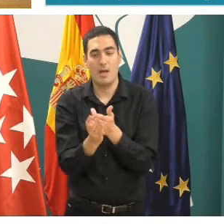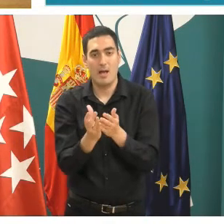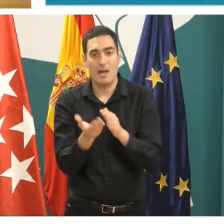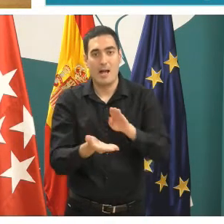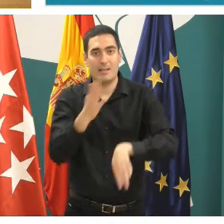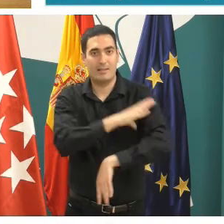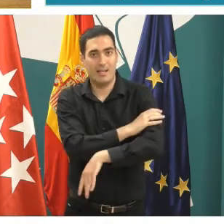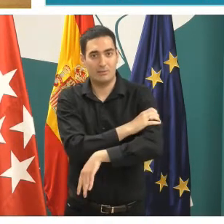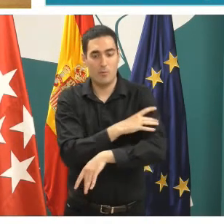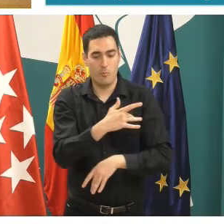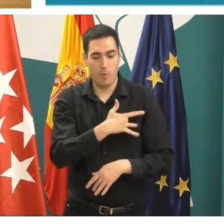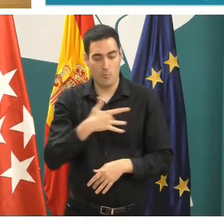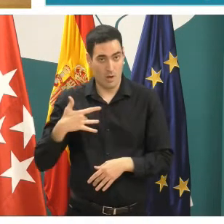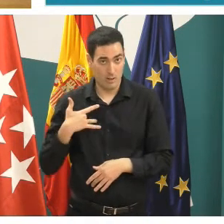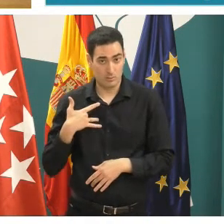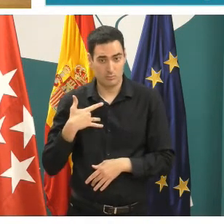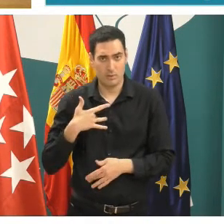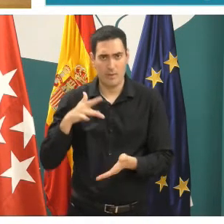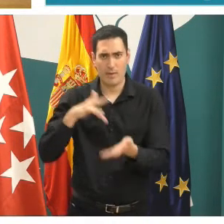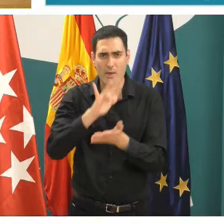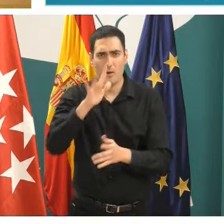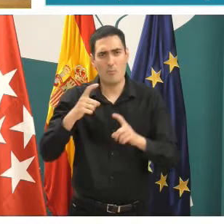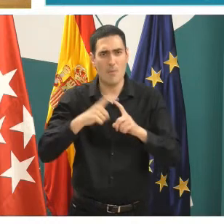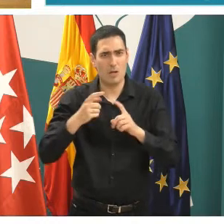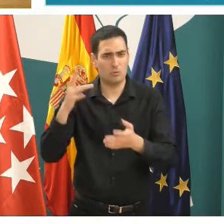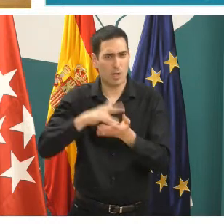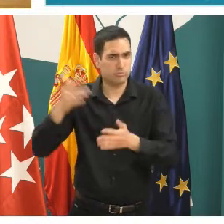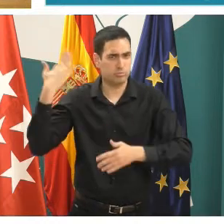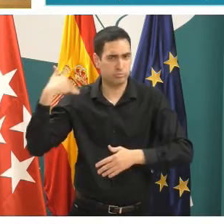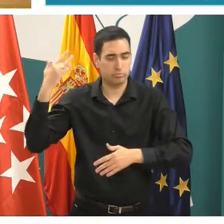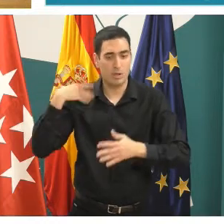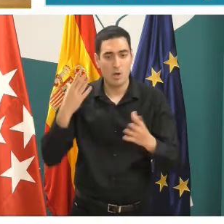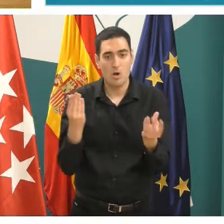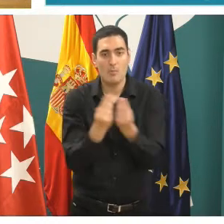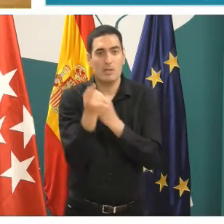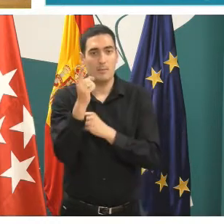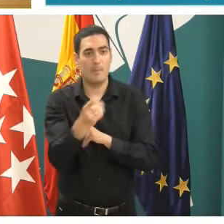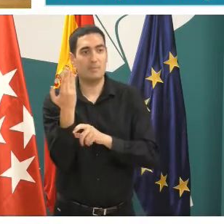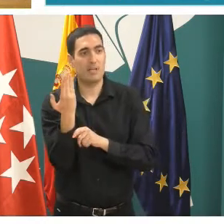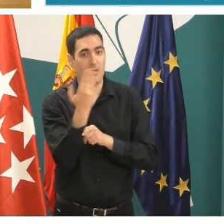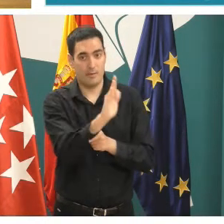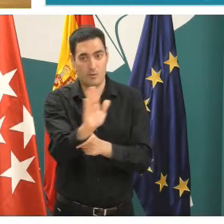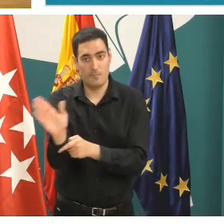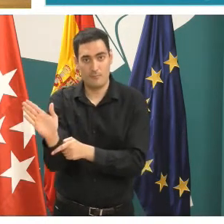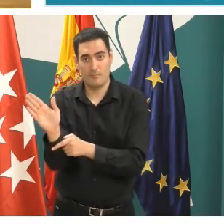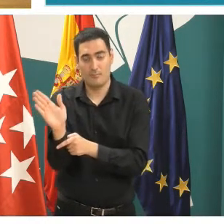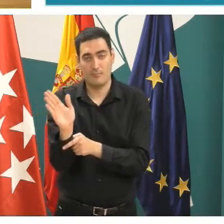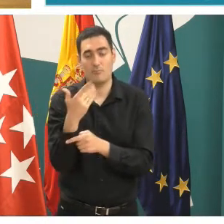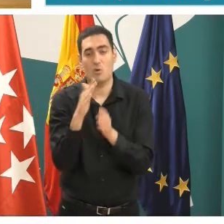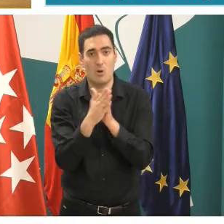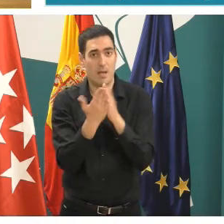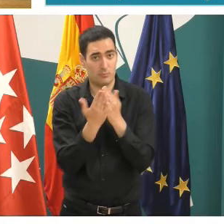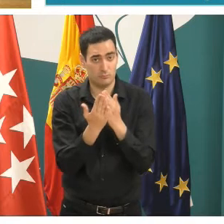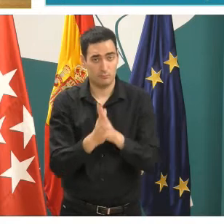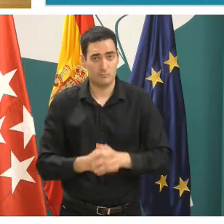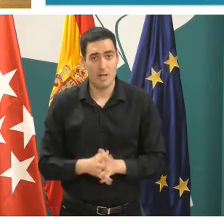equivoco tuvo lugar el 5 de mayo. Y bueno, pues acompañando también la presentación del libro Raras pero Interesantes